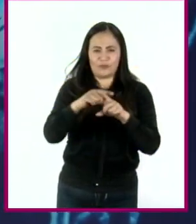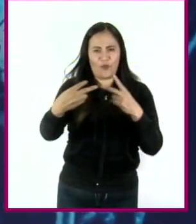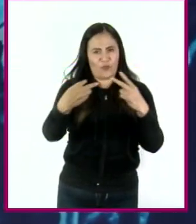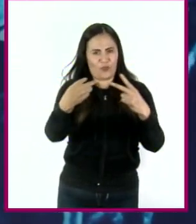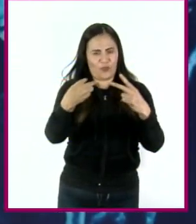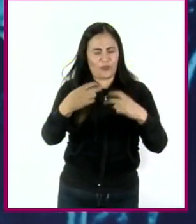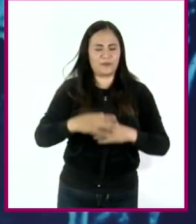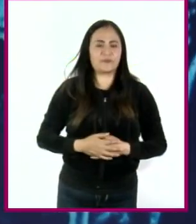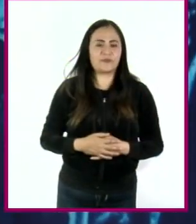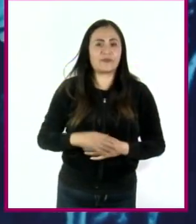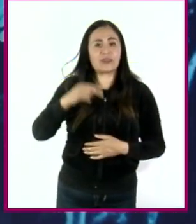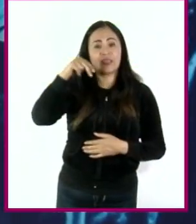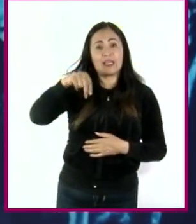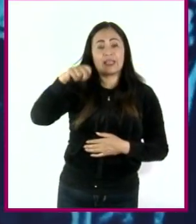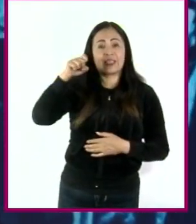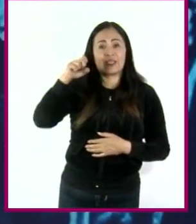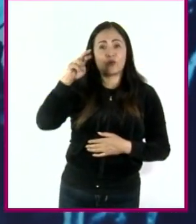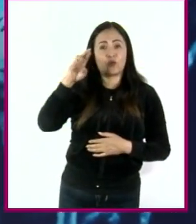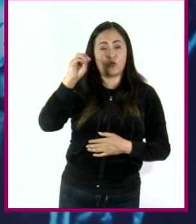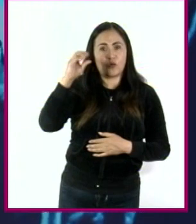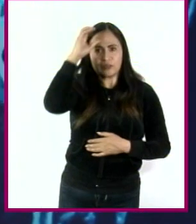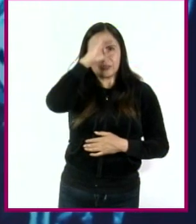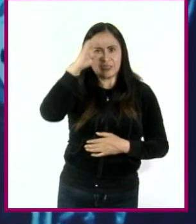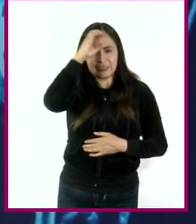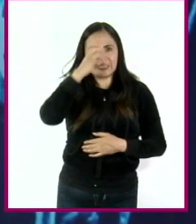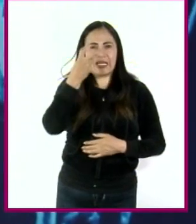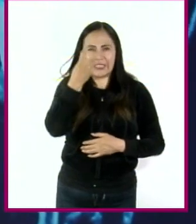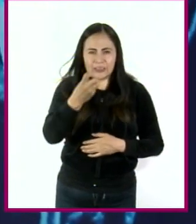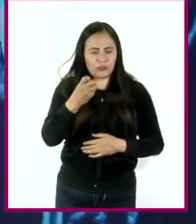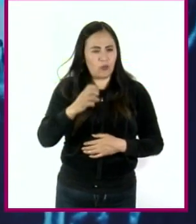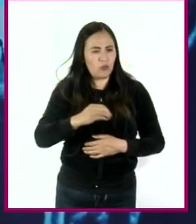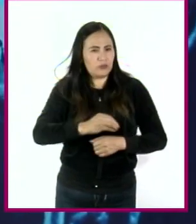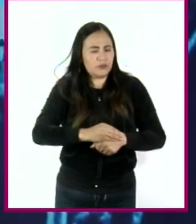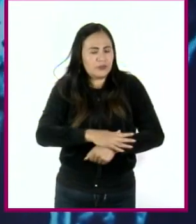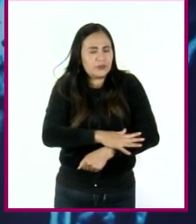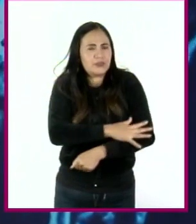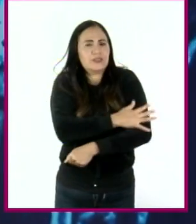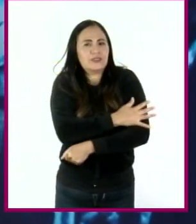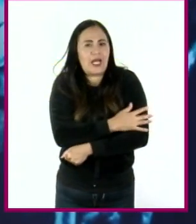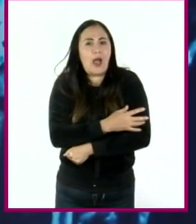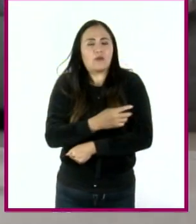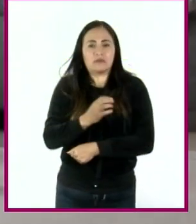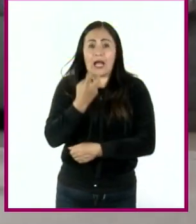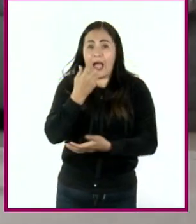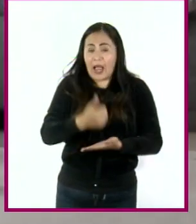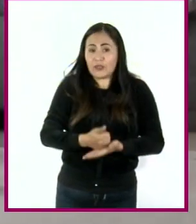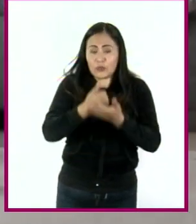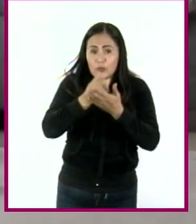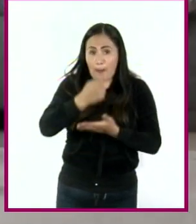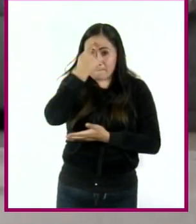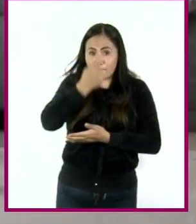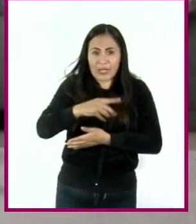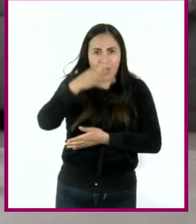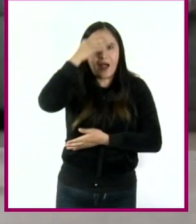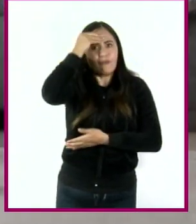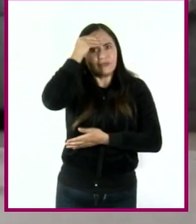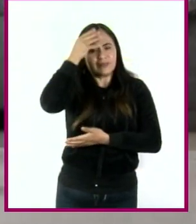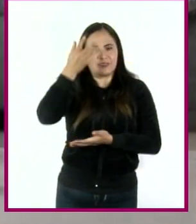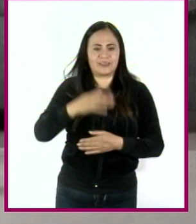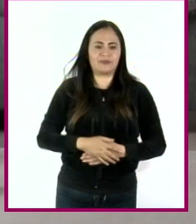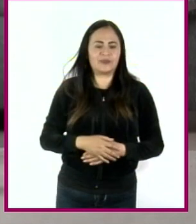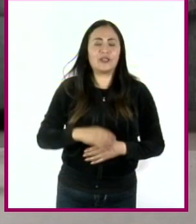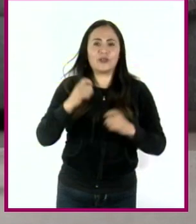Gracias a la neurociencia se ha demostrado que la emoción es el motor del aprendizaje. No hay mejor manera de aprender,